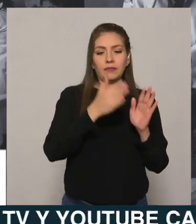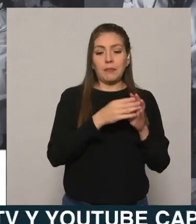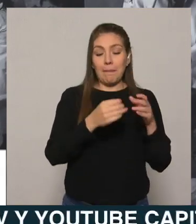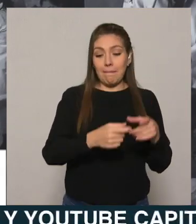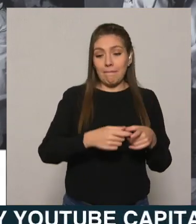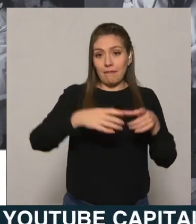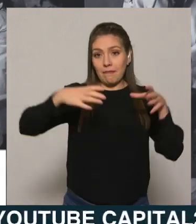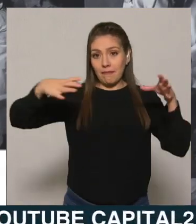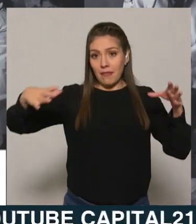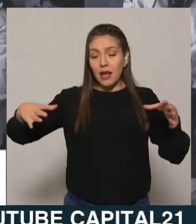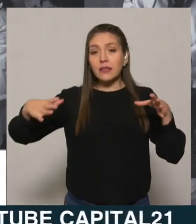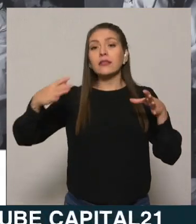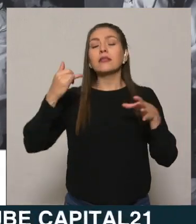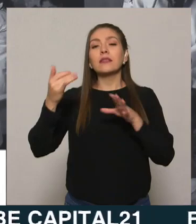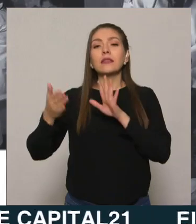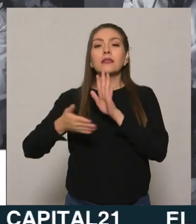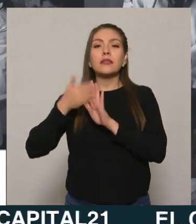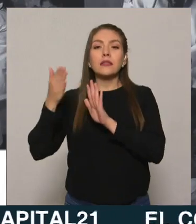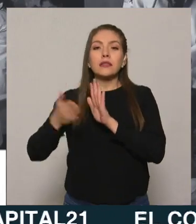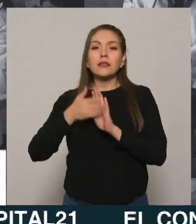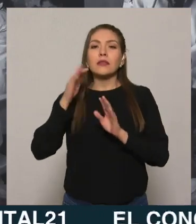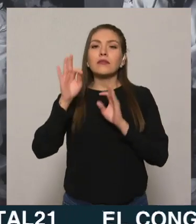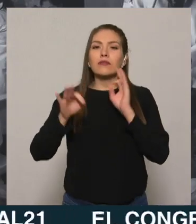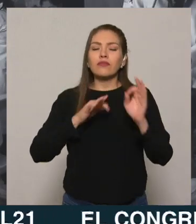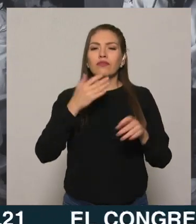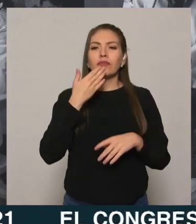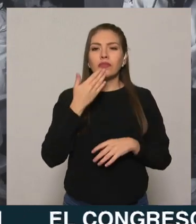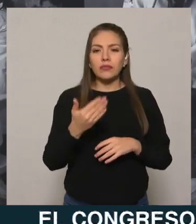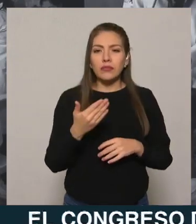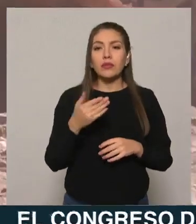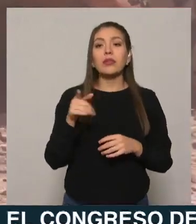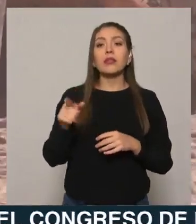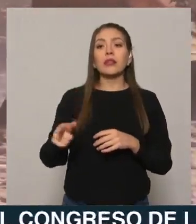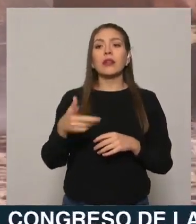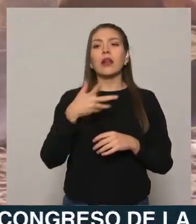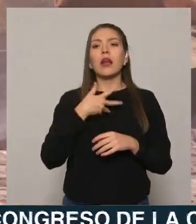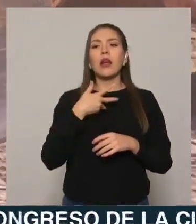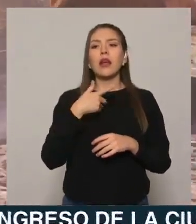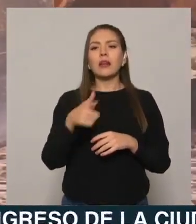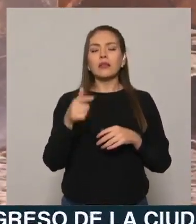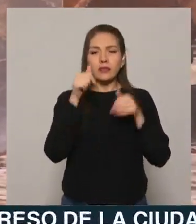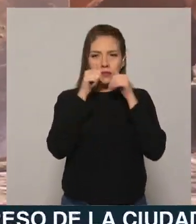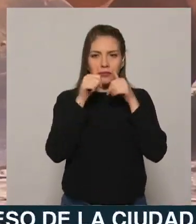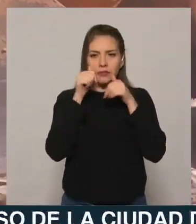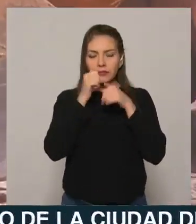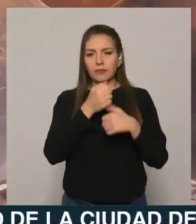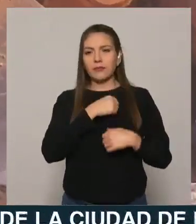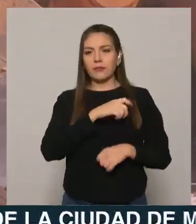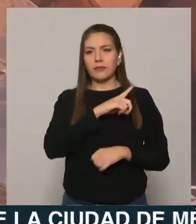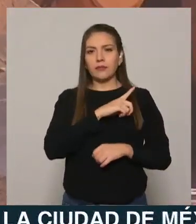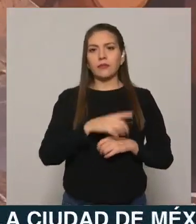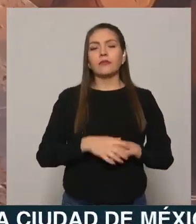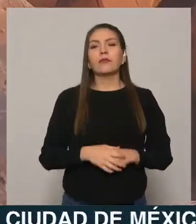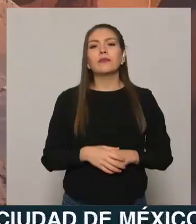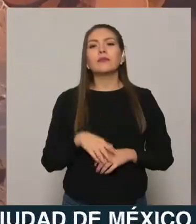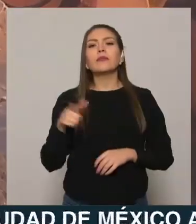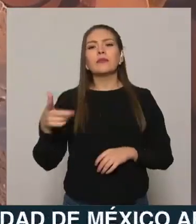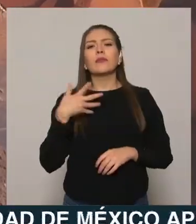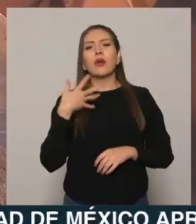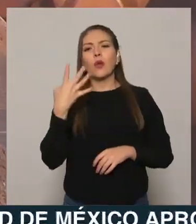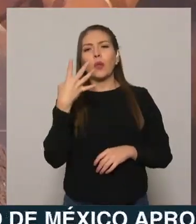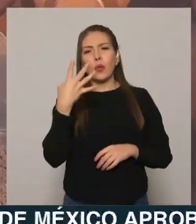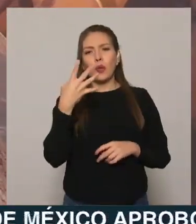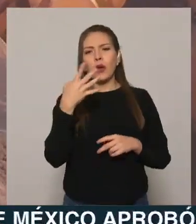El Centro de Salud de Topilejo es un centro de atención ambulatoria. El nuevo hospital de Topilejo contará con las 4 especialidades